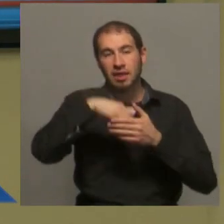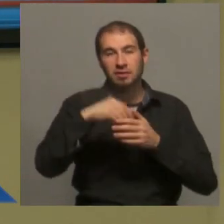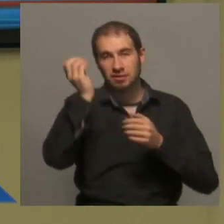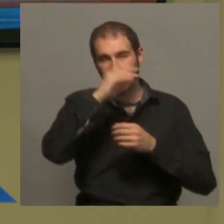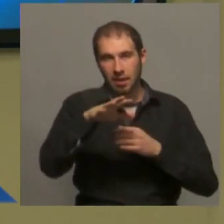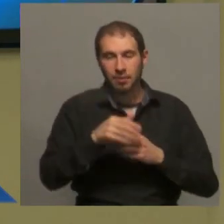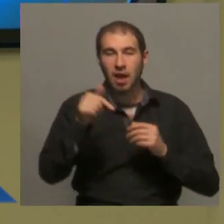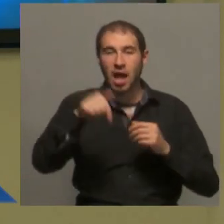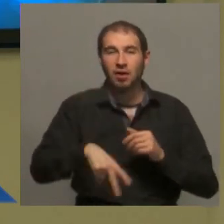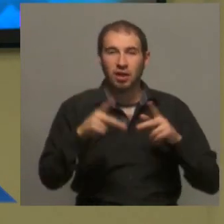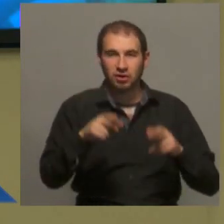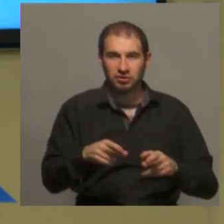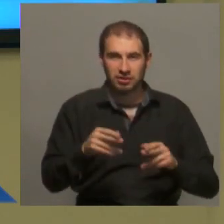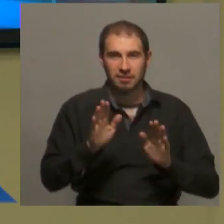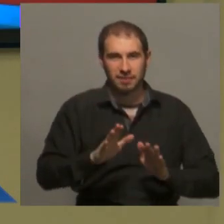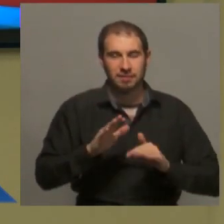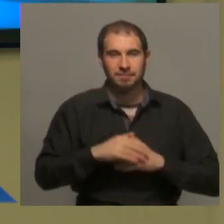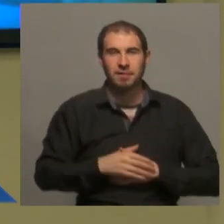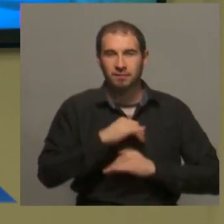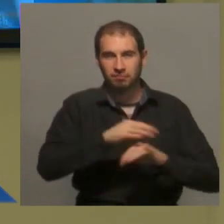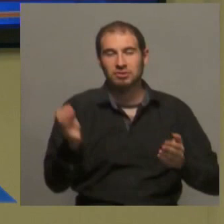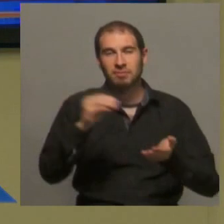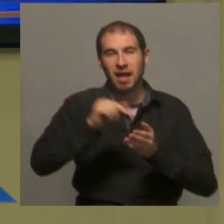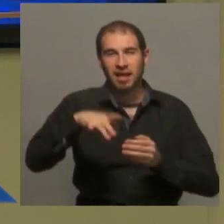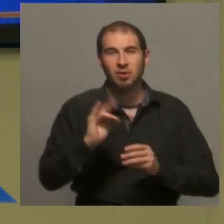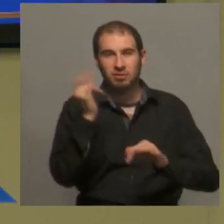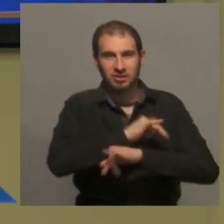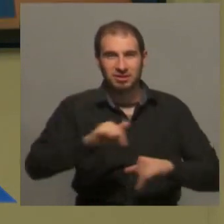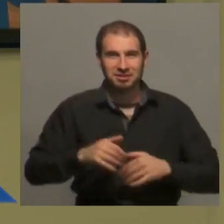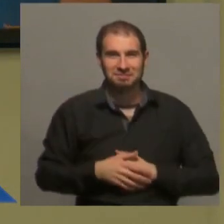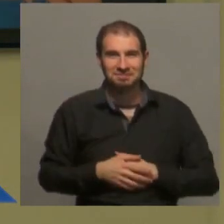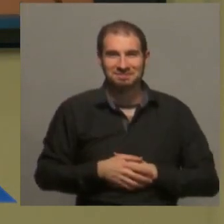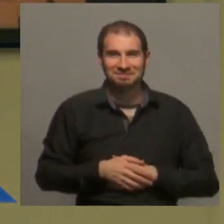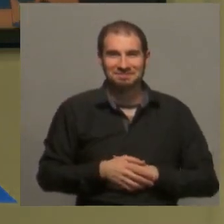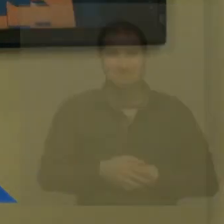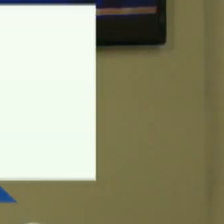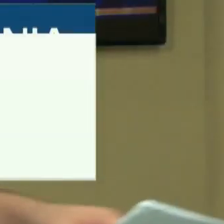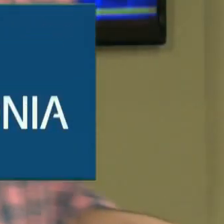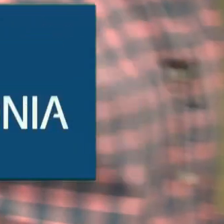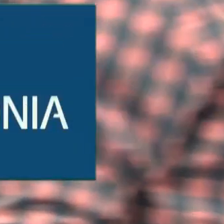agro. Hacemos una pausa y ya venimos con más información aquí en Unidiversidad Noticias.